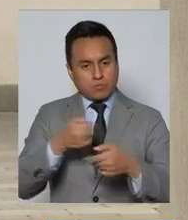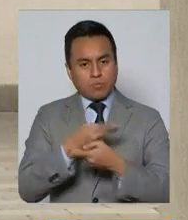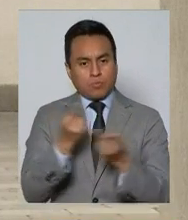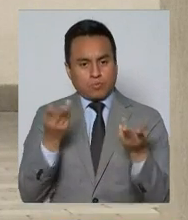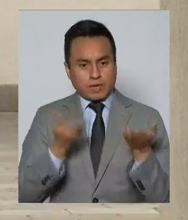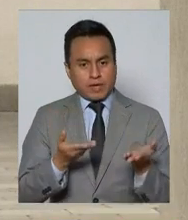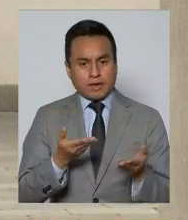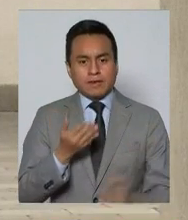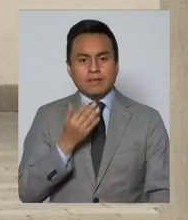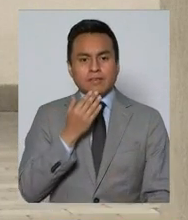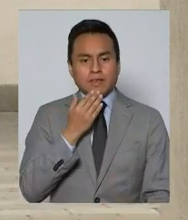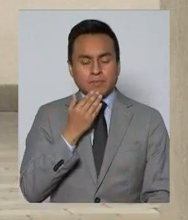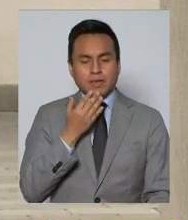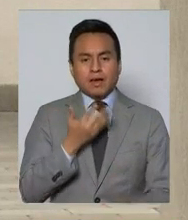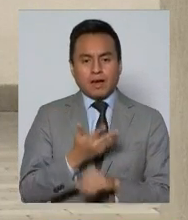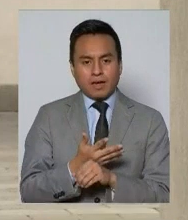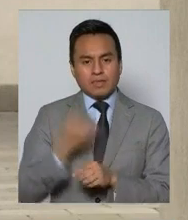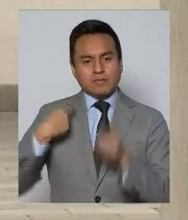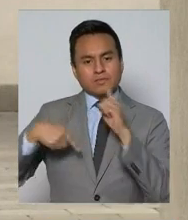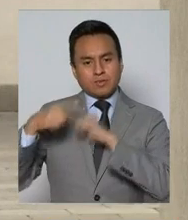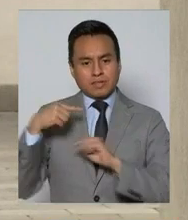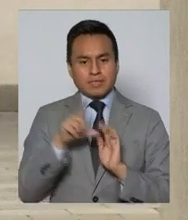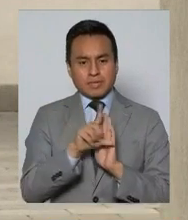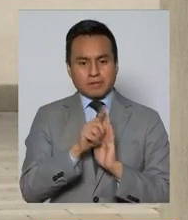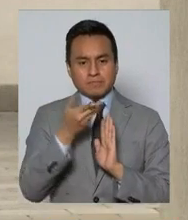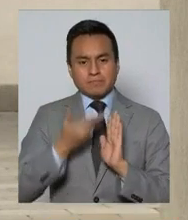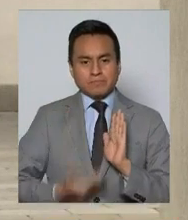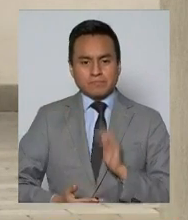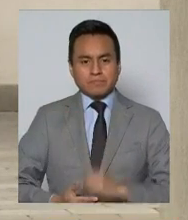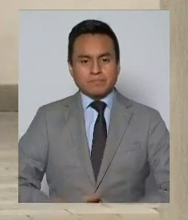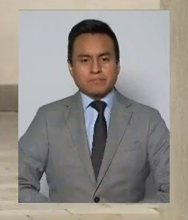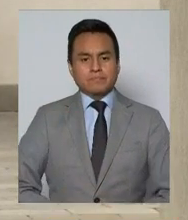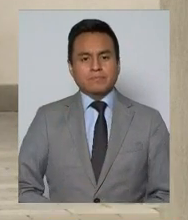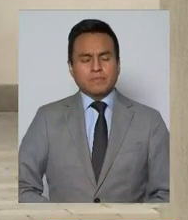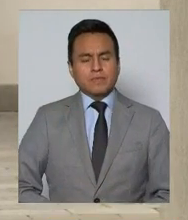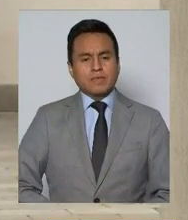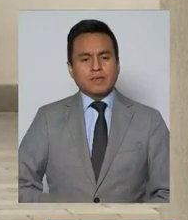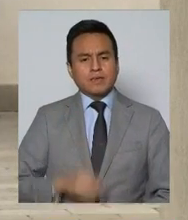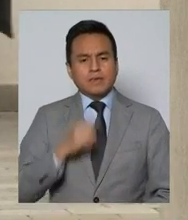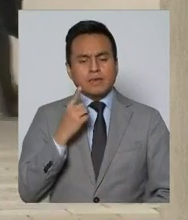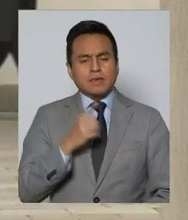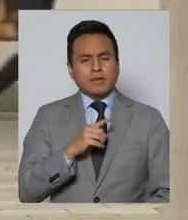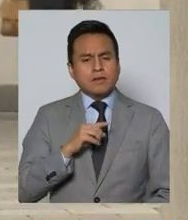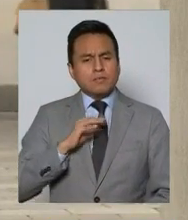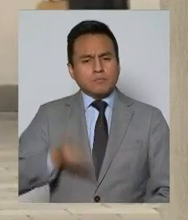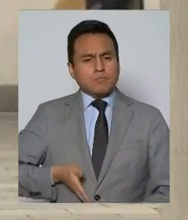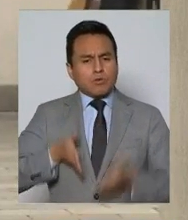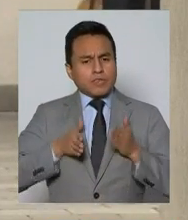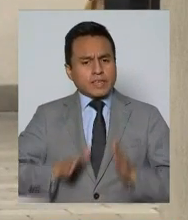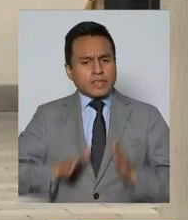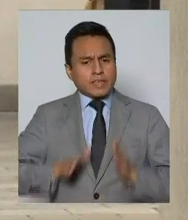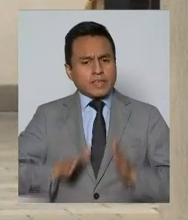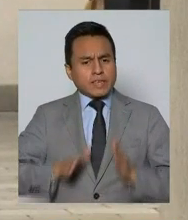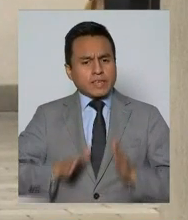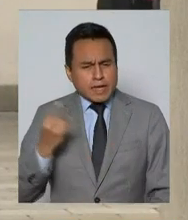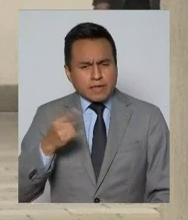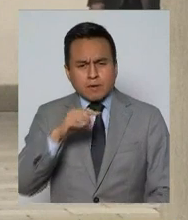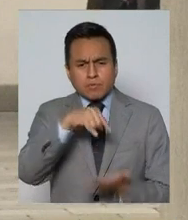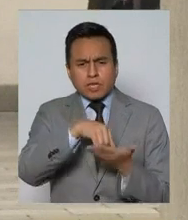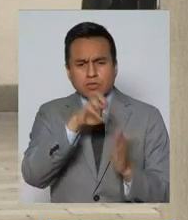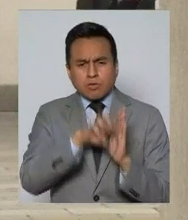e incluso está en la historia de la ley. El postnatal de emergencia, este proyecto que está en el Congreso